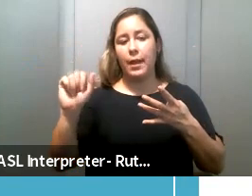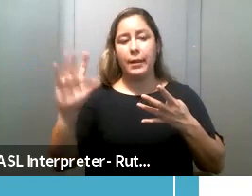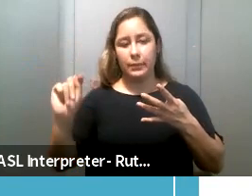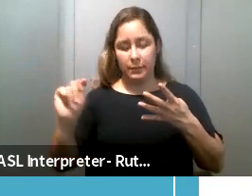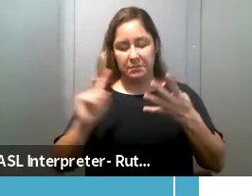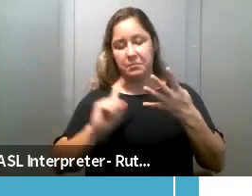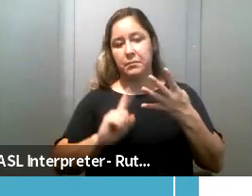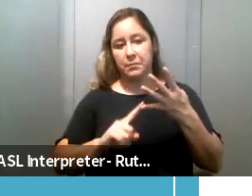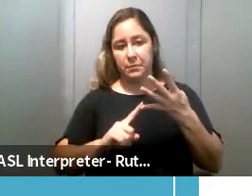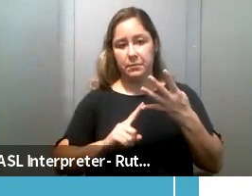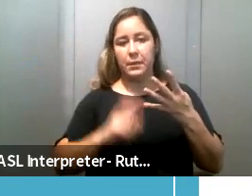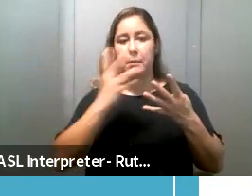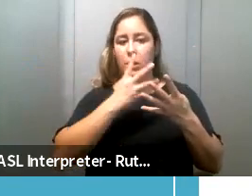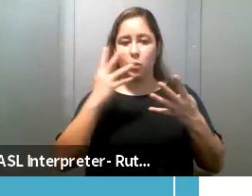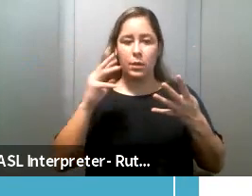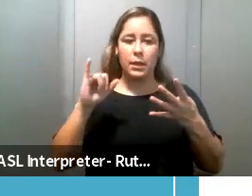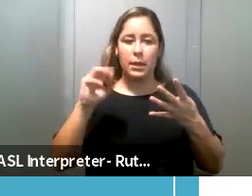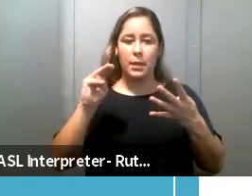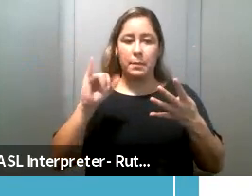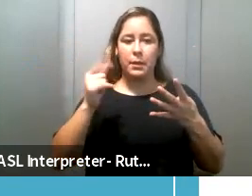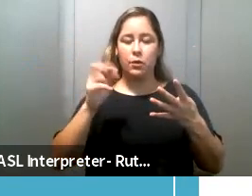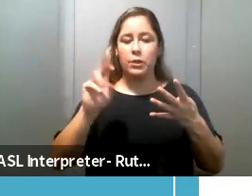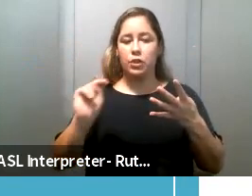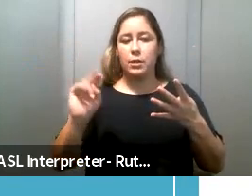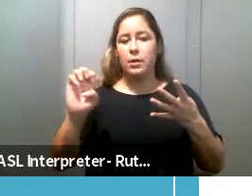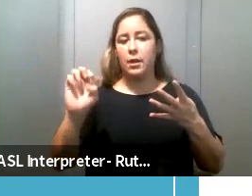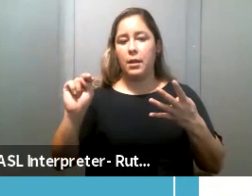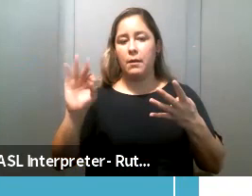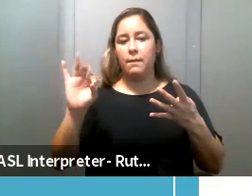Enforcement Moratorium Act, que pide